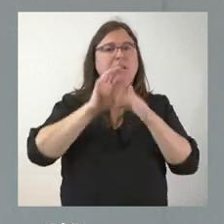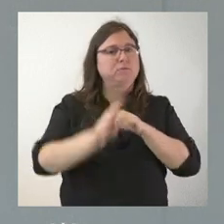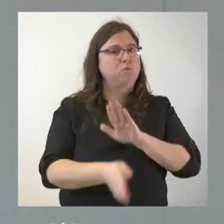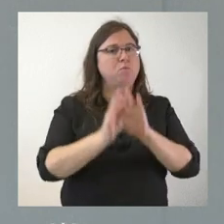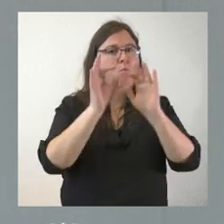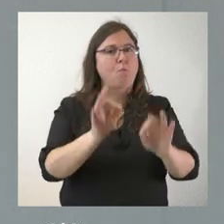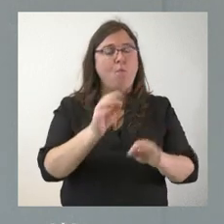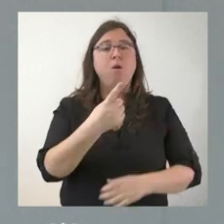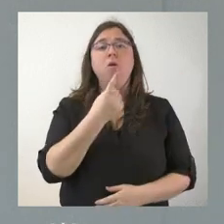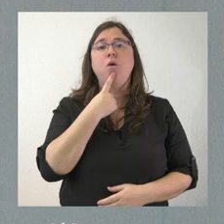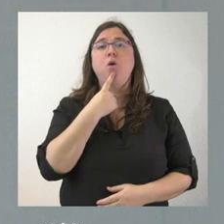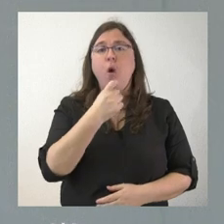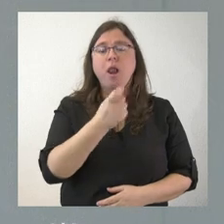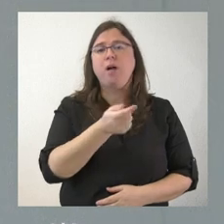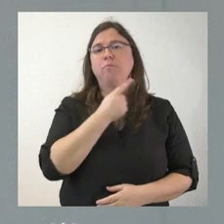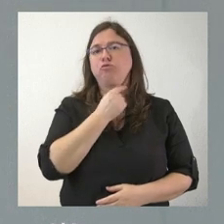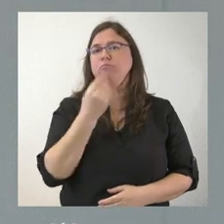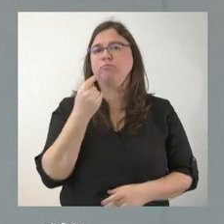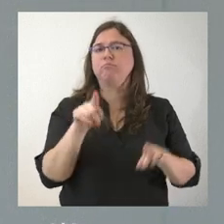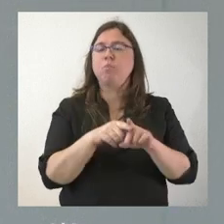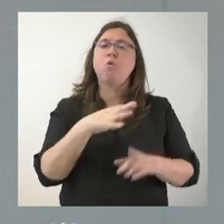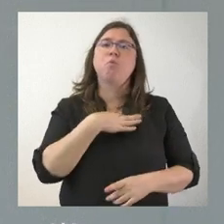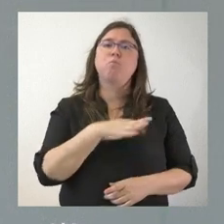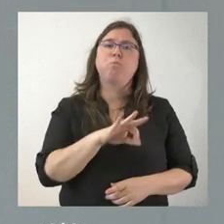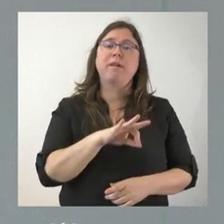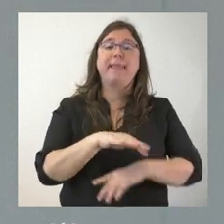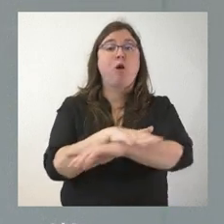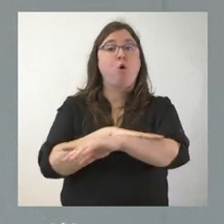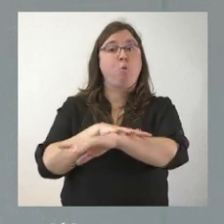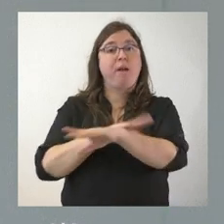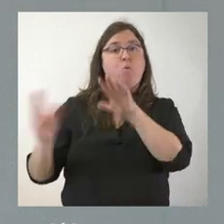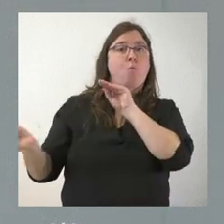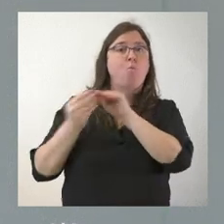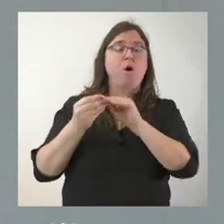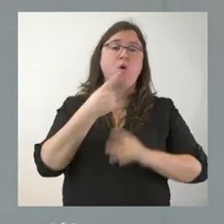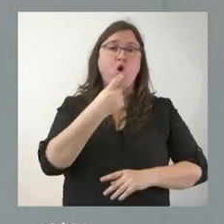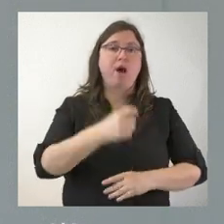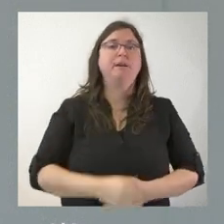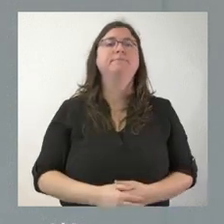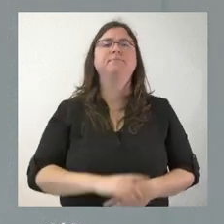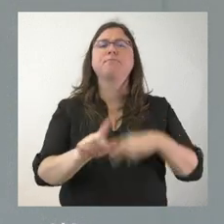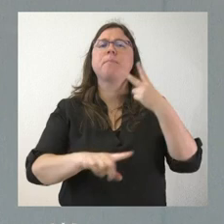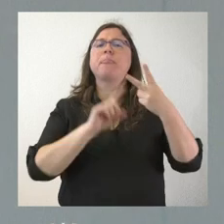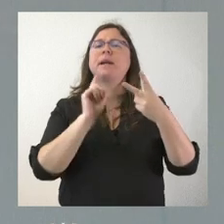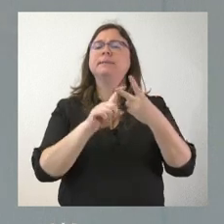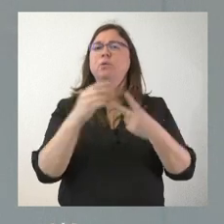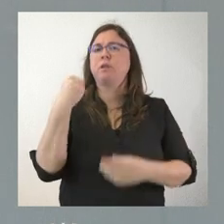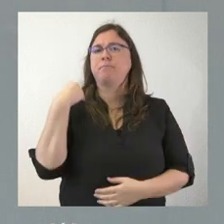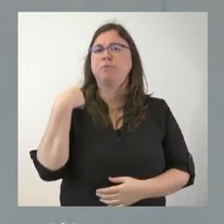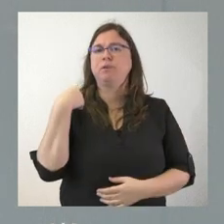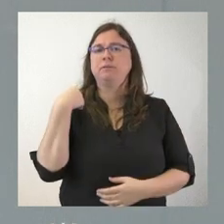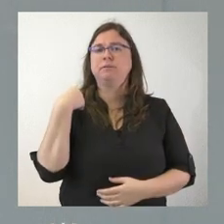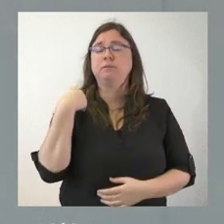que ojalá nos hubiera gustado que hubiera podido compartir el gobierno con nosotros en la siguiente cuestión que usted plantea para